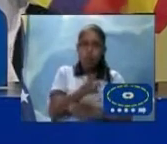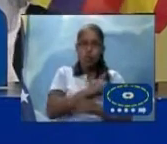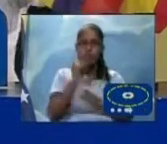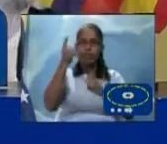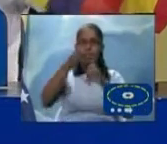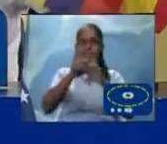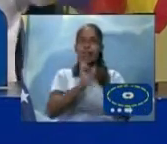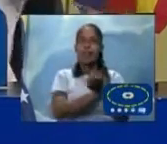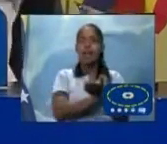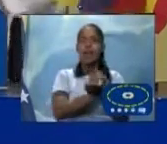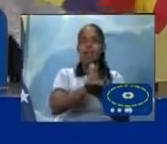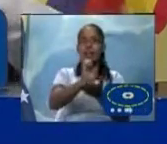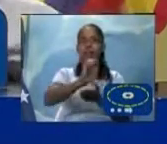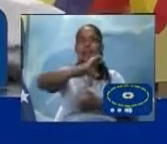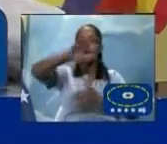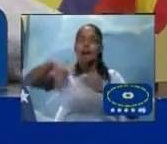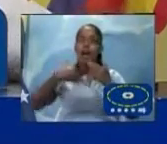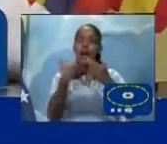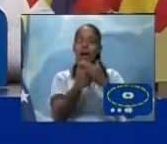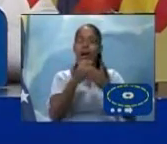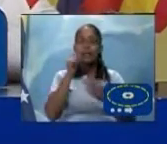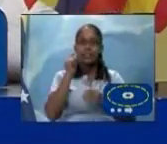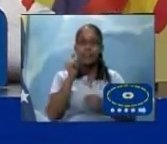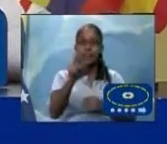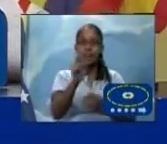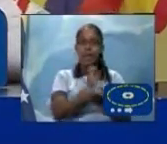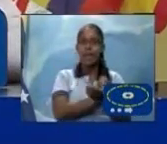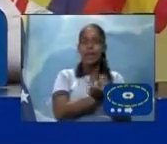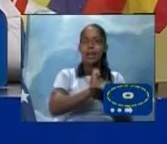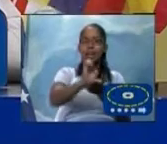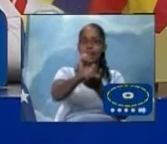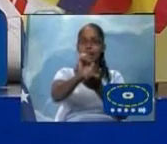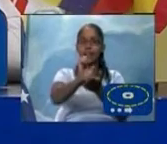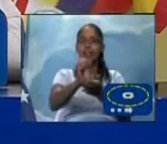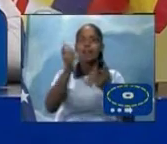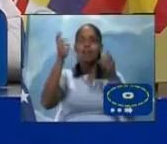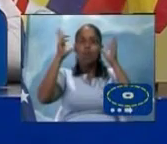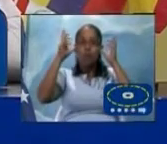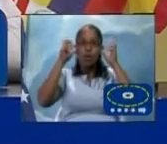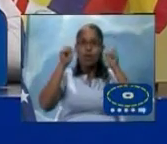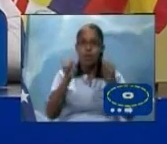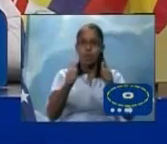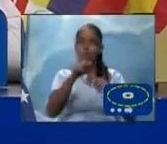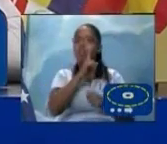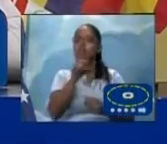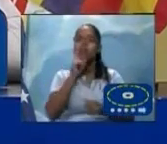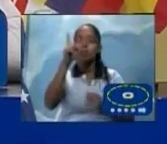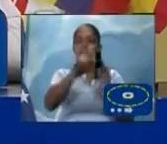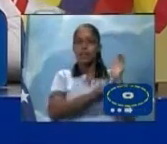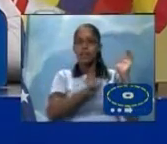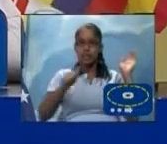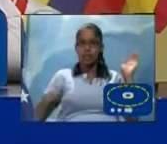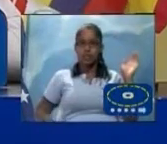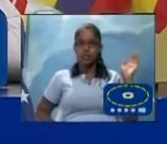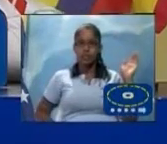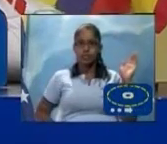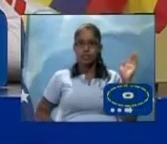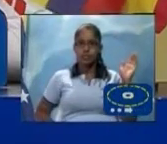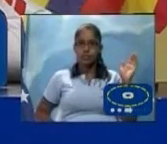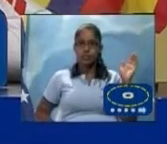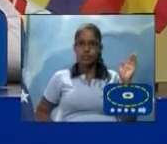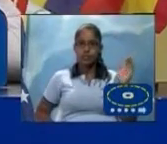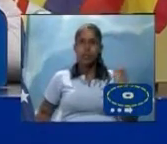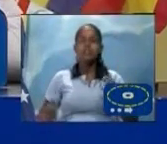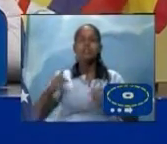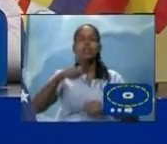desde la eternidad hasta la eternidad. Oiga esto en el nombre del Señor.